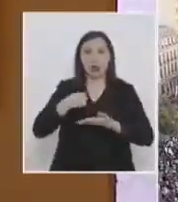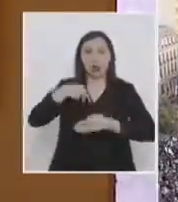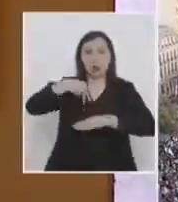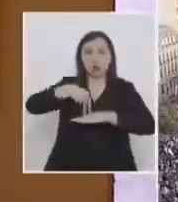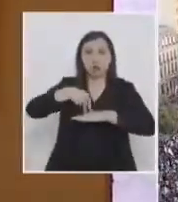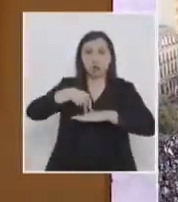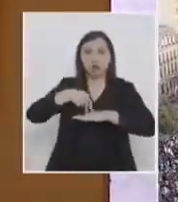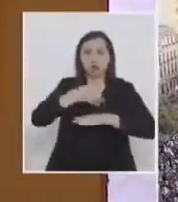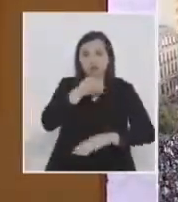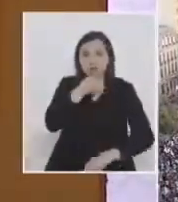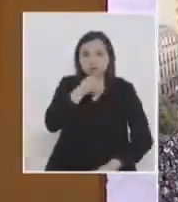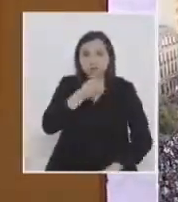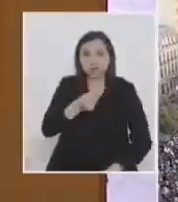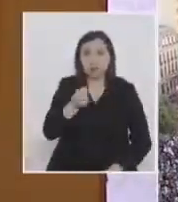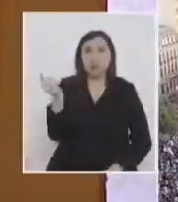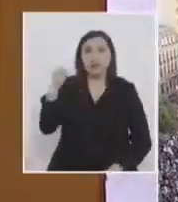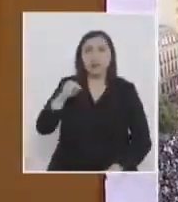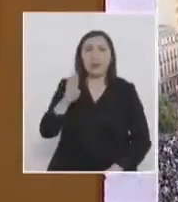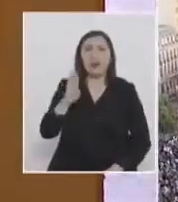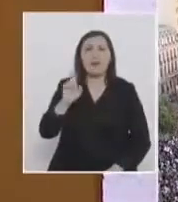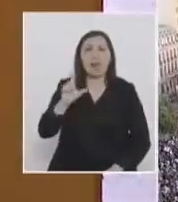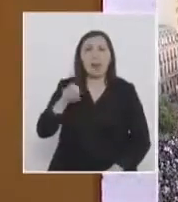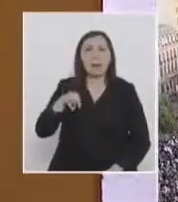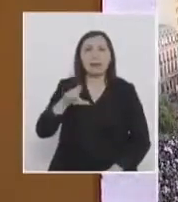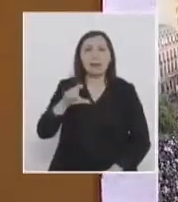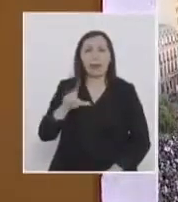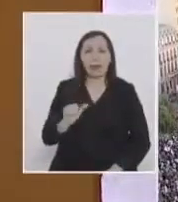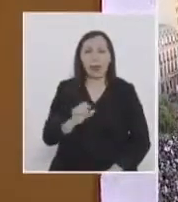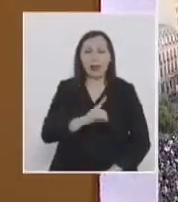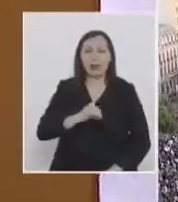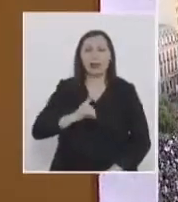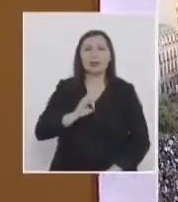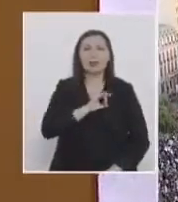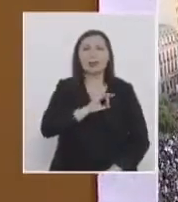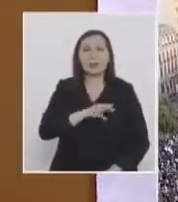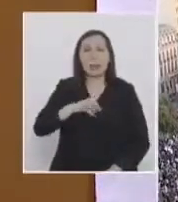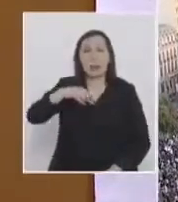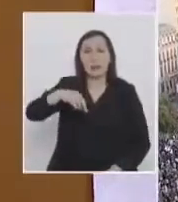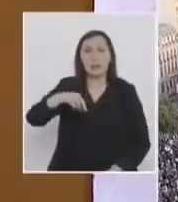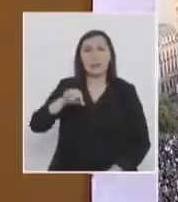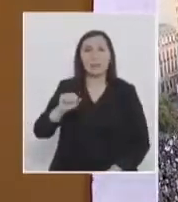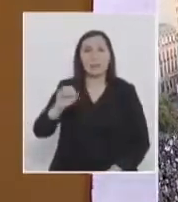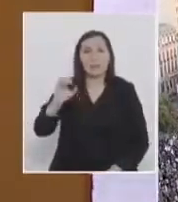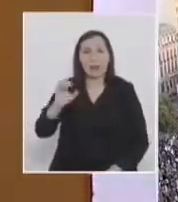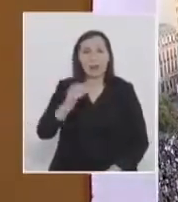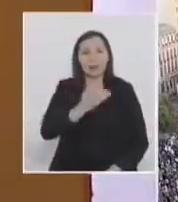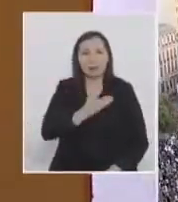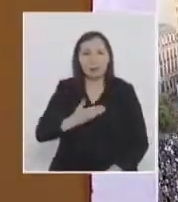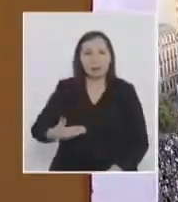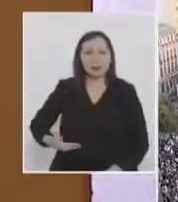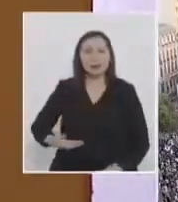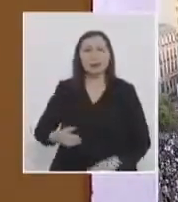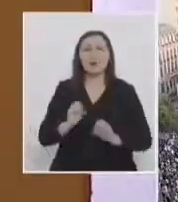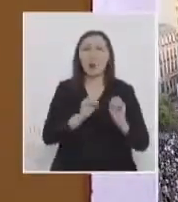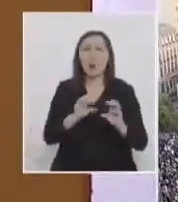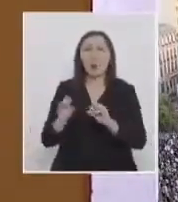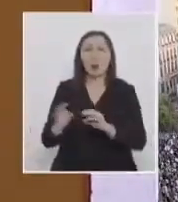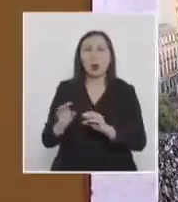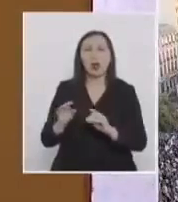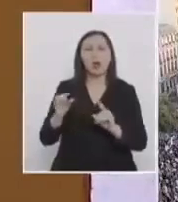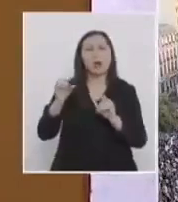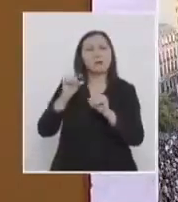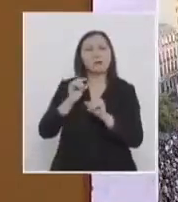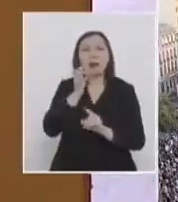hablo, pasó Balmaceda y su dignidad chilena, Pedro Aguirre Cerda y su gobernar es educar, citando a